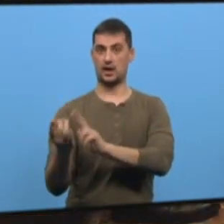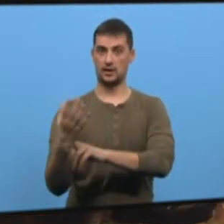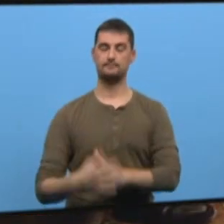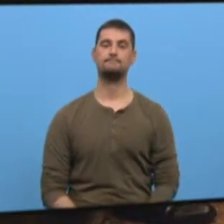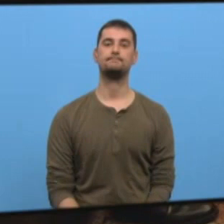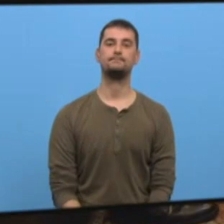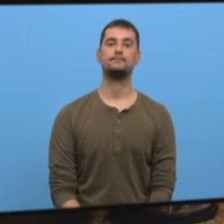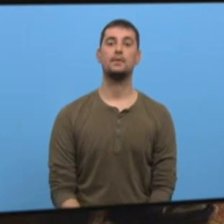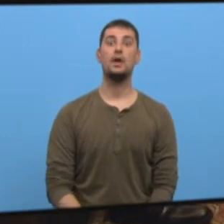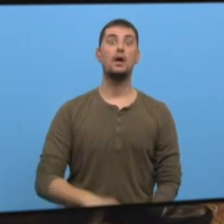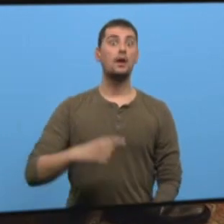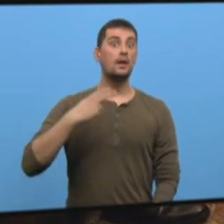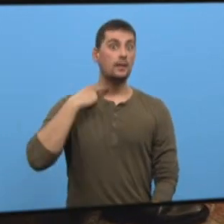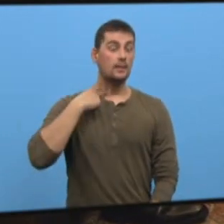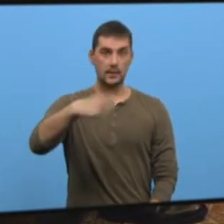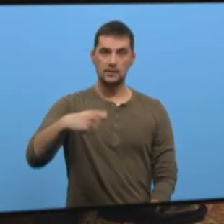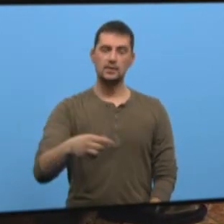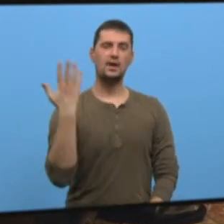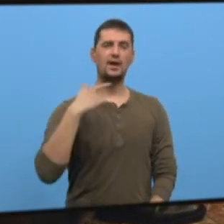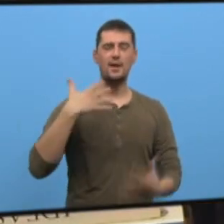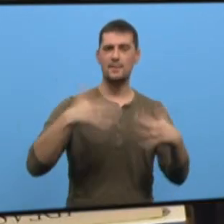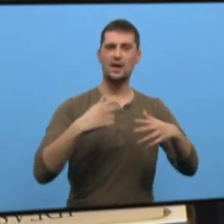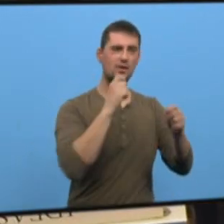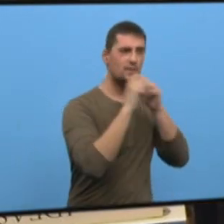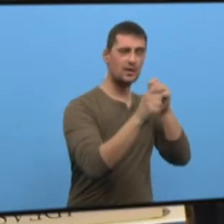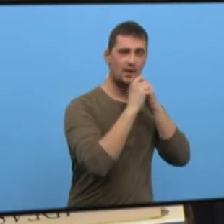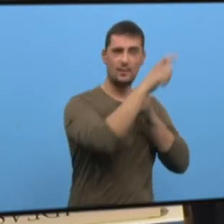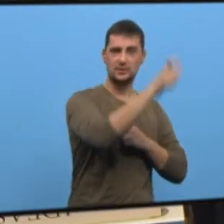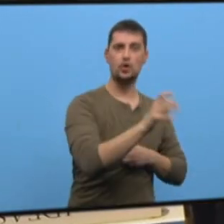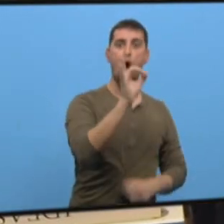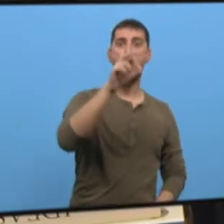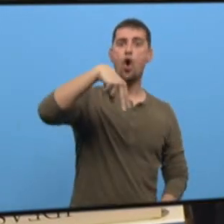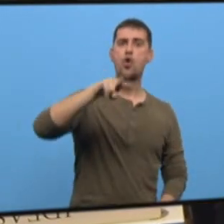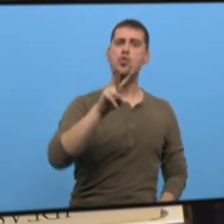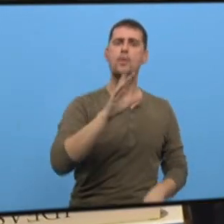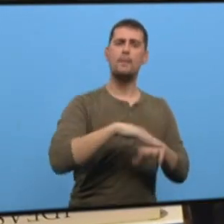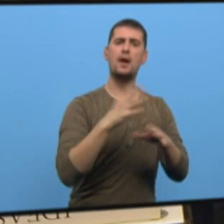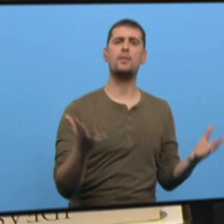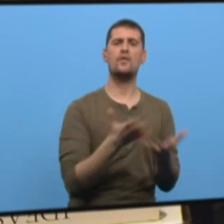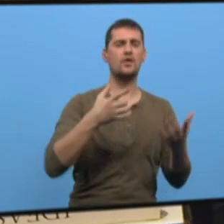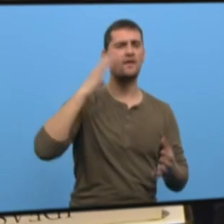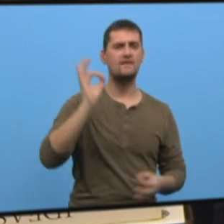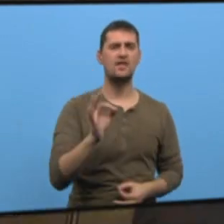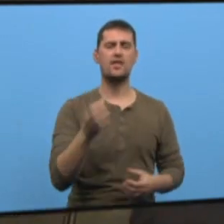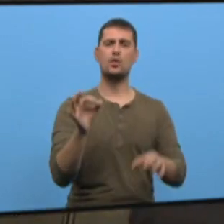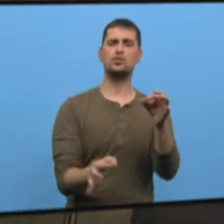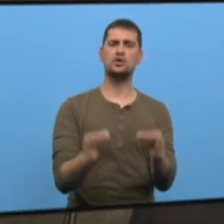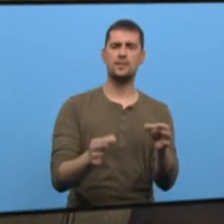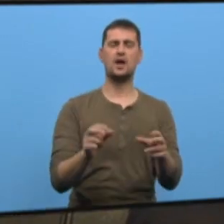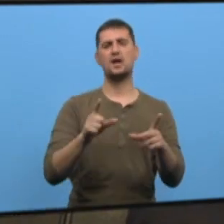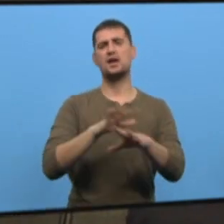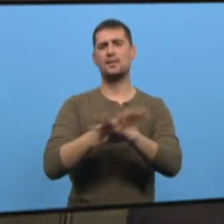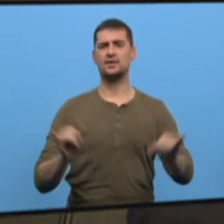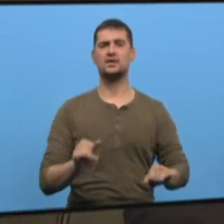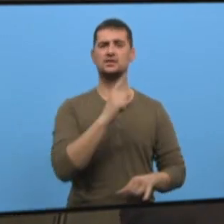emprego presidente deputación entrev estees correlator especial de nación Unidas para a promoción da verdade austi y reparación Pablo de